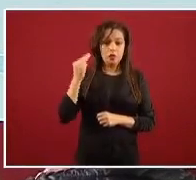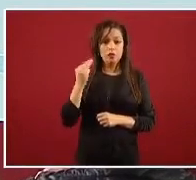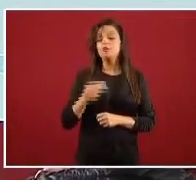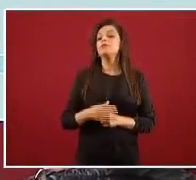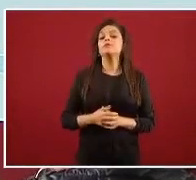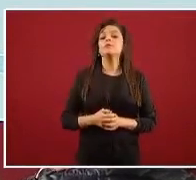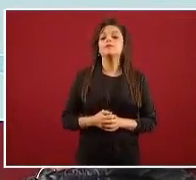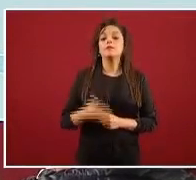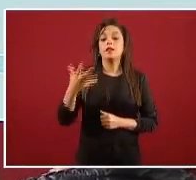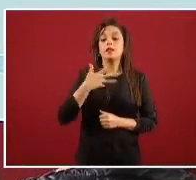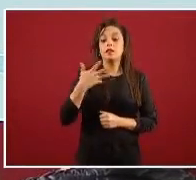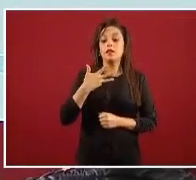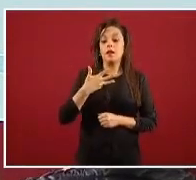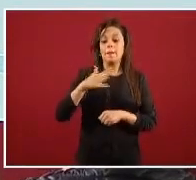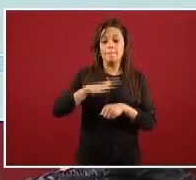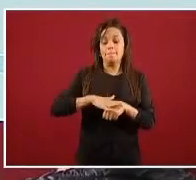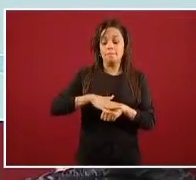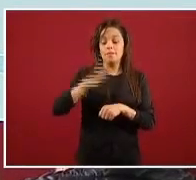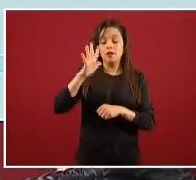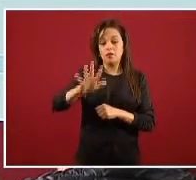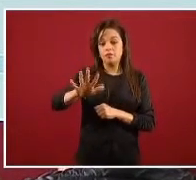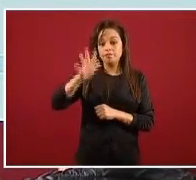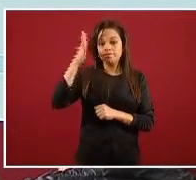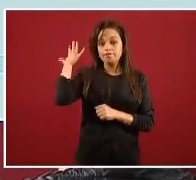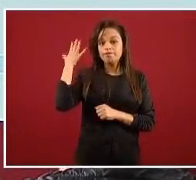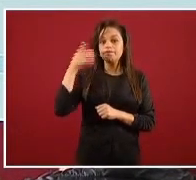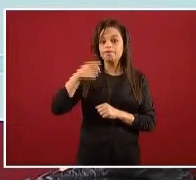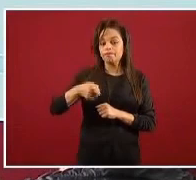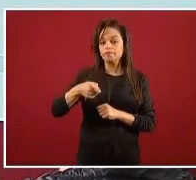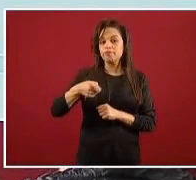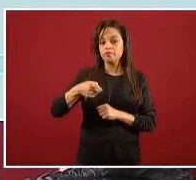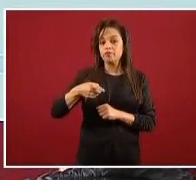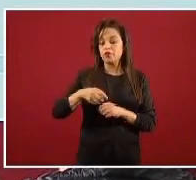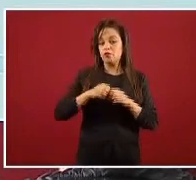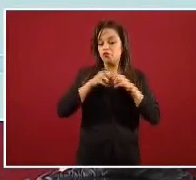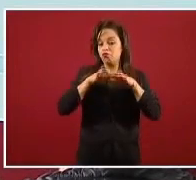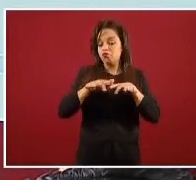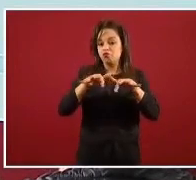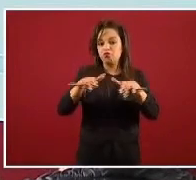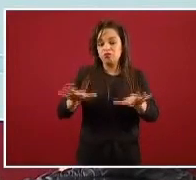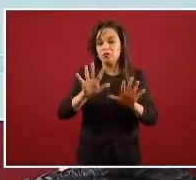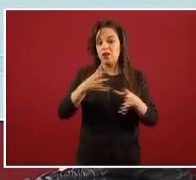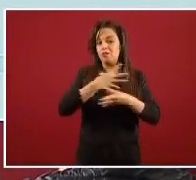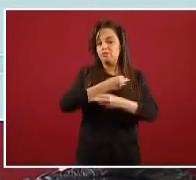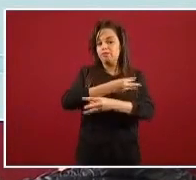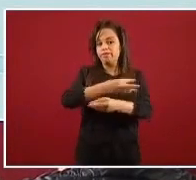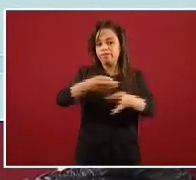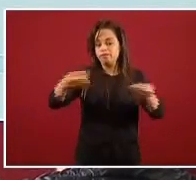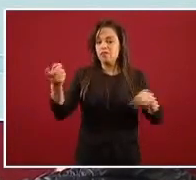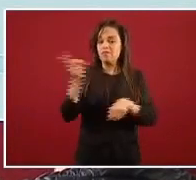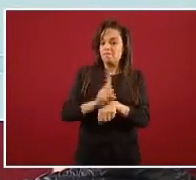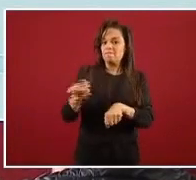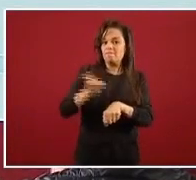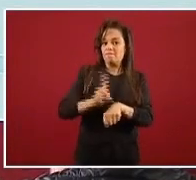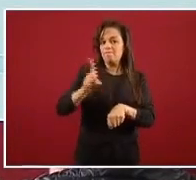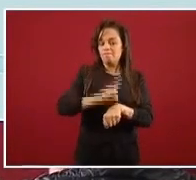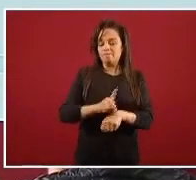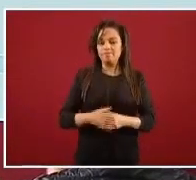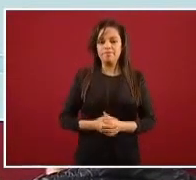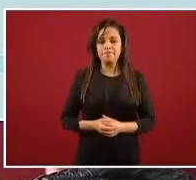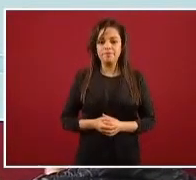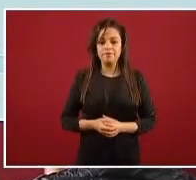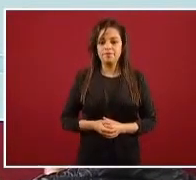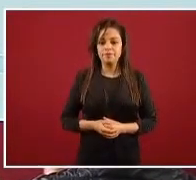existe un crecimiento acelerado de la cantidad de casos diarios. Hasta hoy no